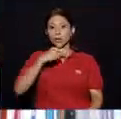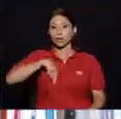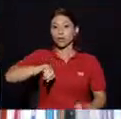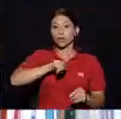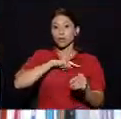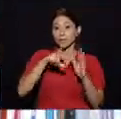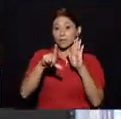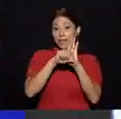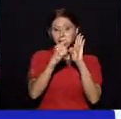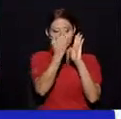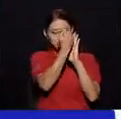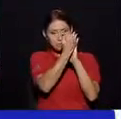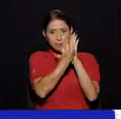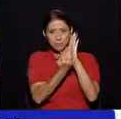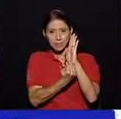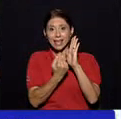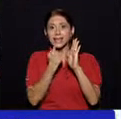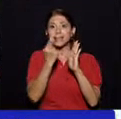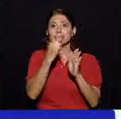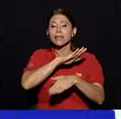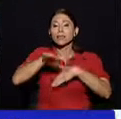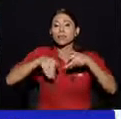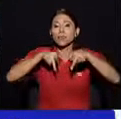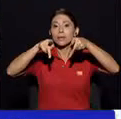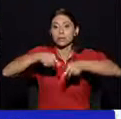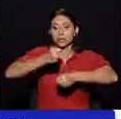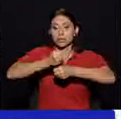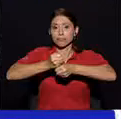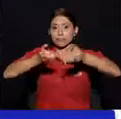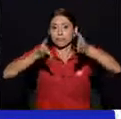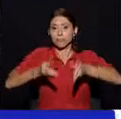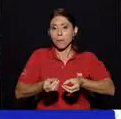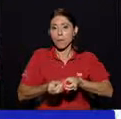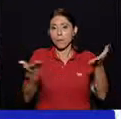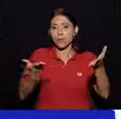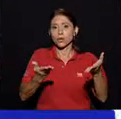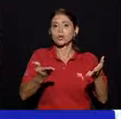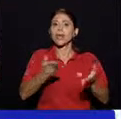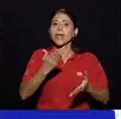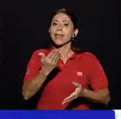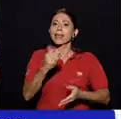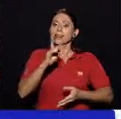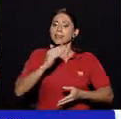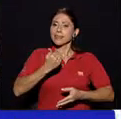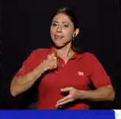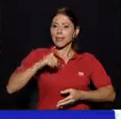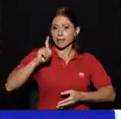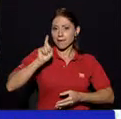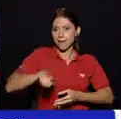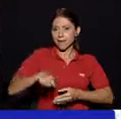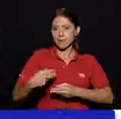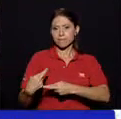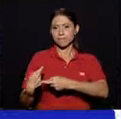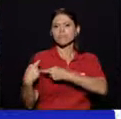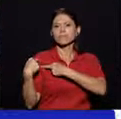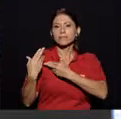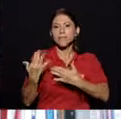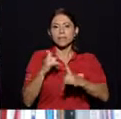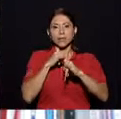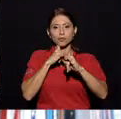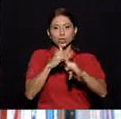Nuestro conjunto de leyes indican que todos los funcionarios públicos tienen un deber de denunciar. Entonces, háblese